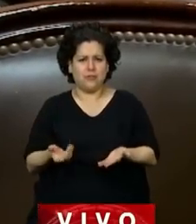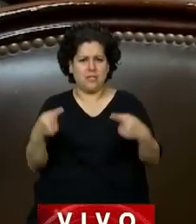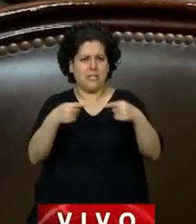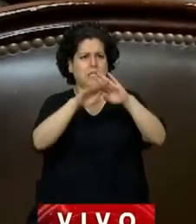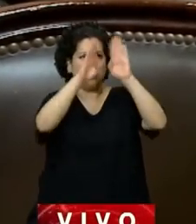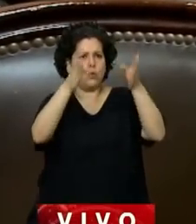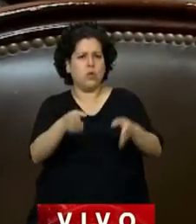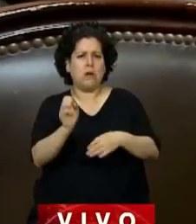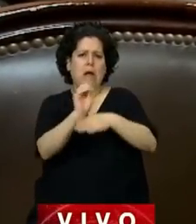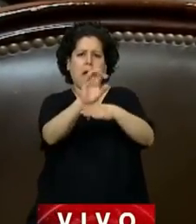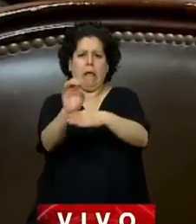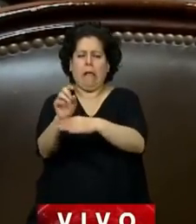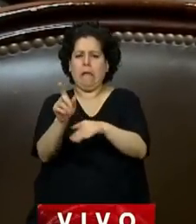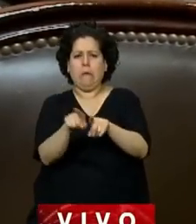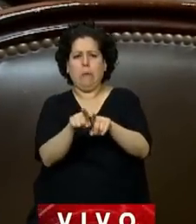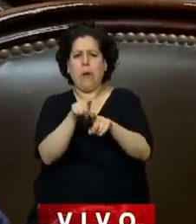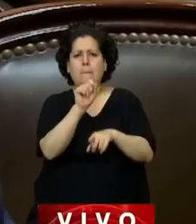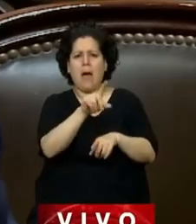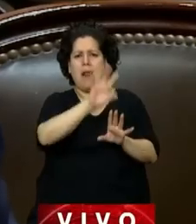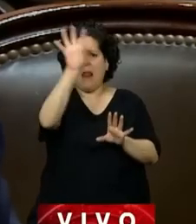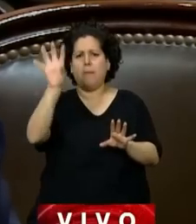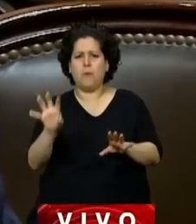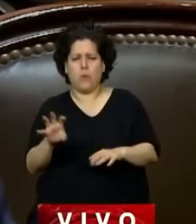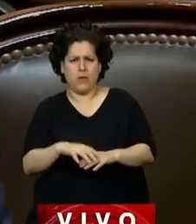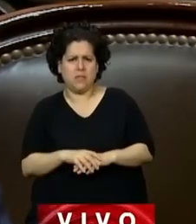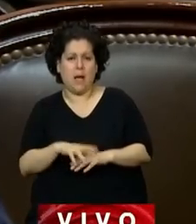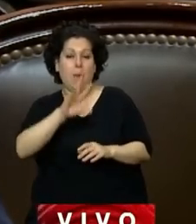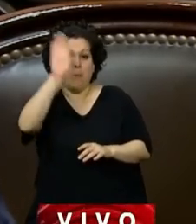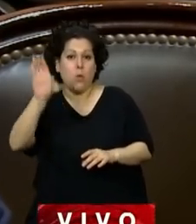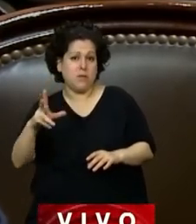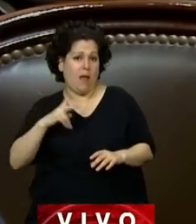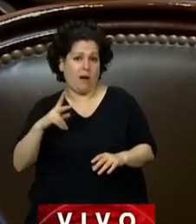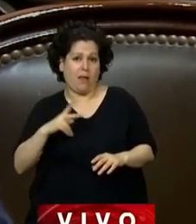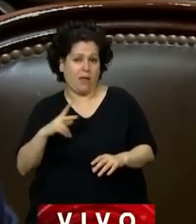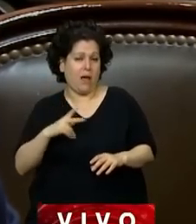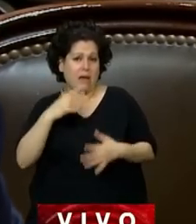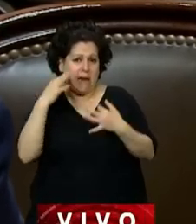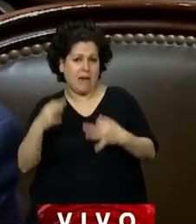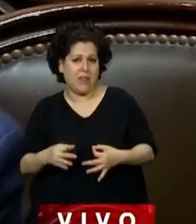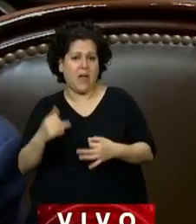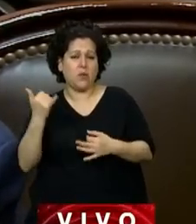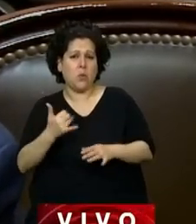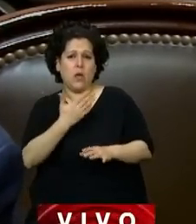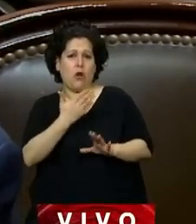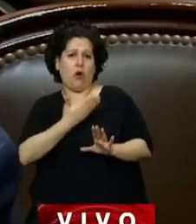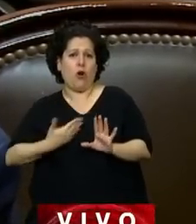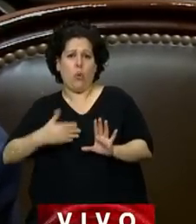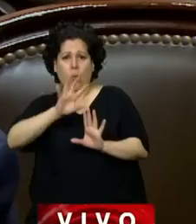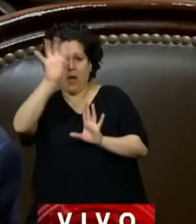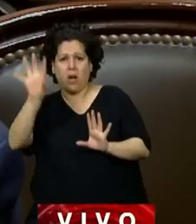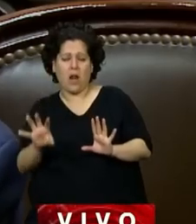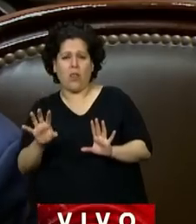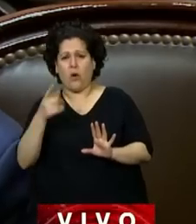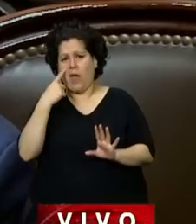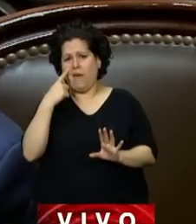a asignaciones de transferencias discrecionales a provincias ricas que han hecho pobres gobernadores que vienen acá a la vuelta a